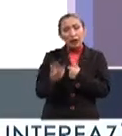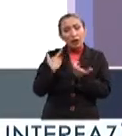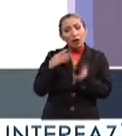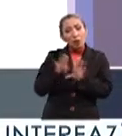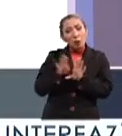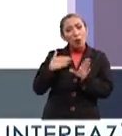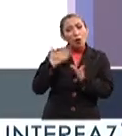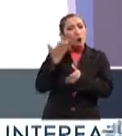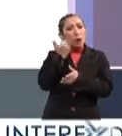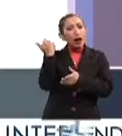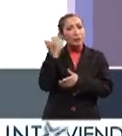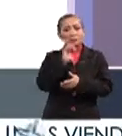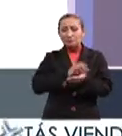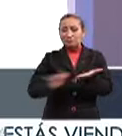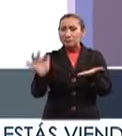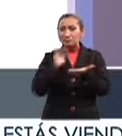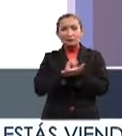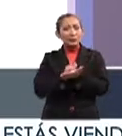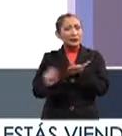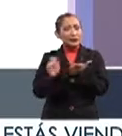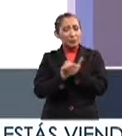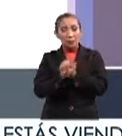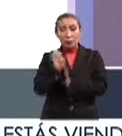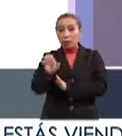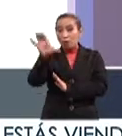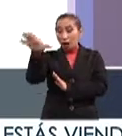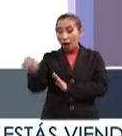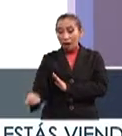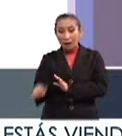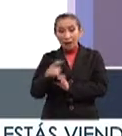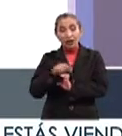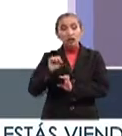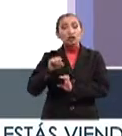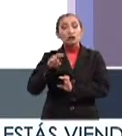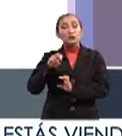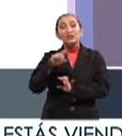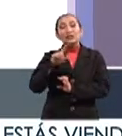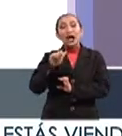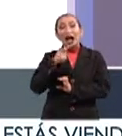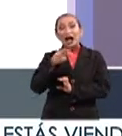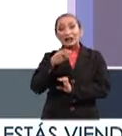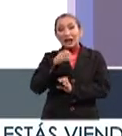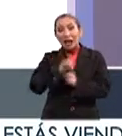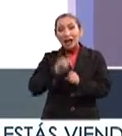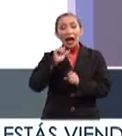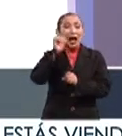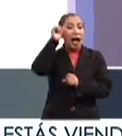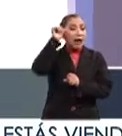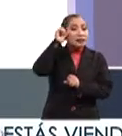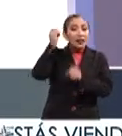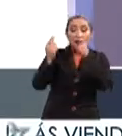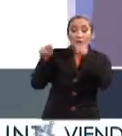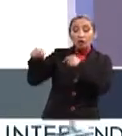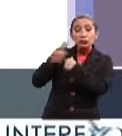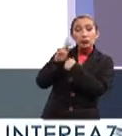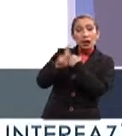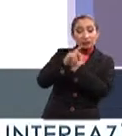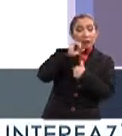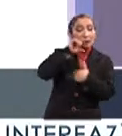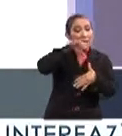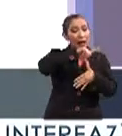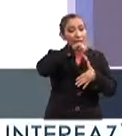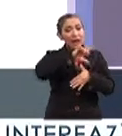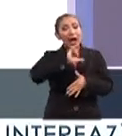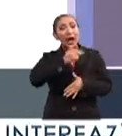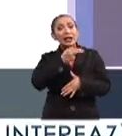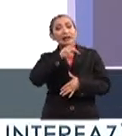también de analfabetismo, como muchos de los países de África subsahariana, de Asia y algunos también de América Latina, como lo